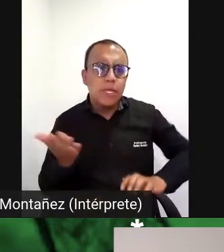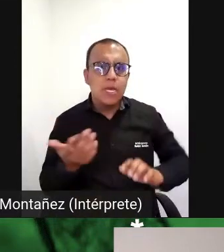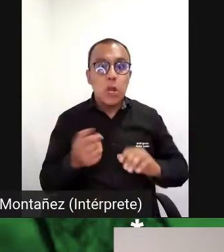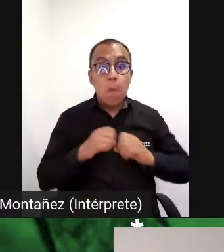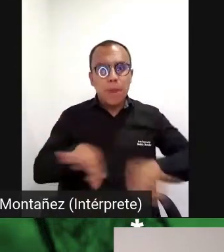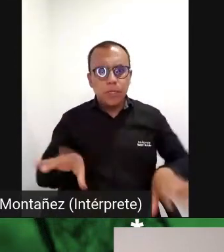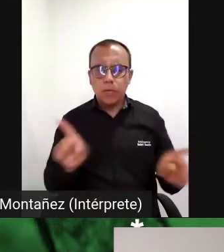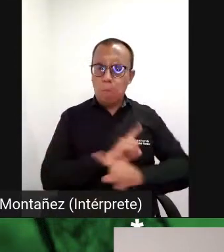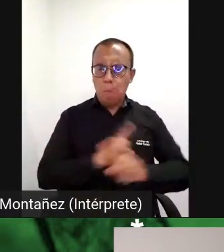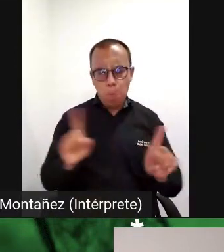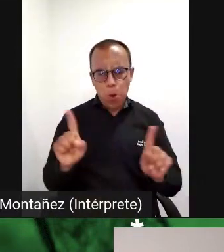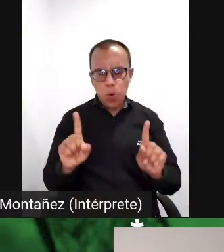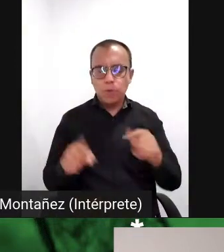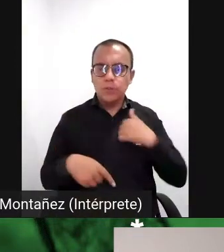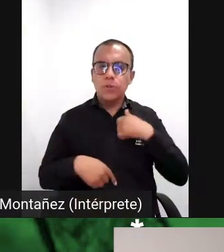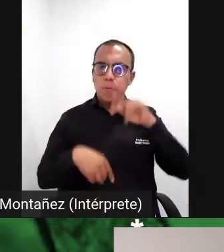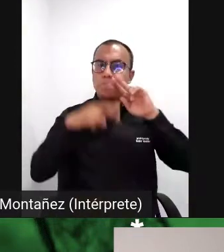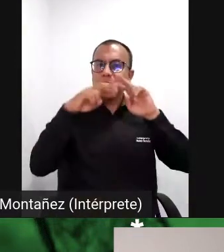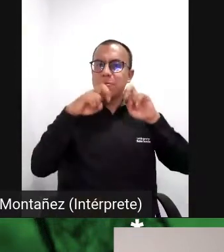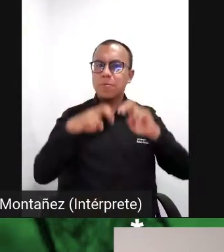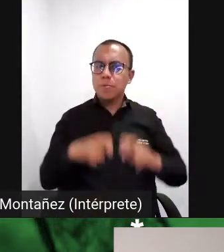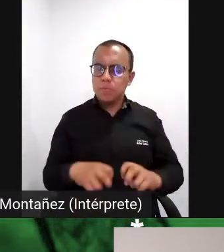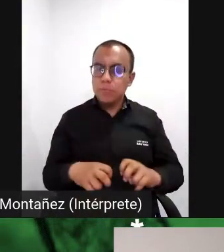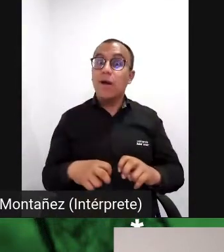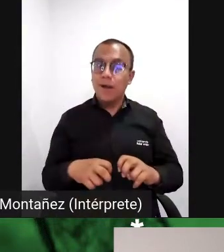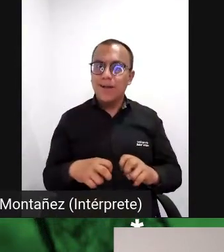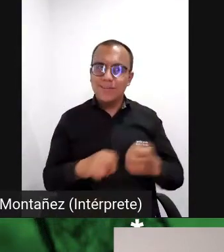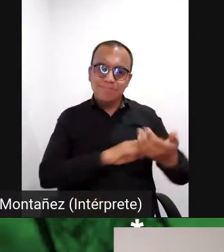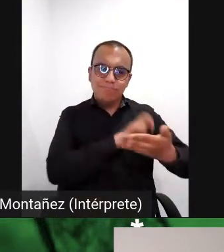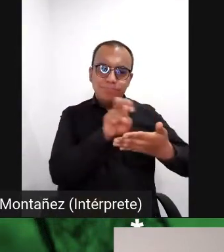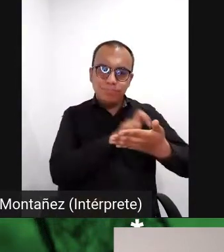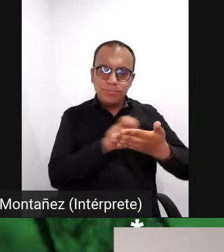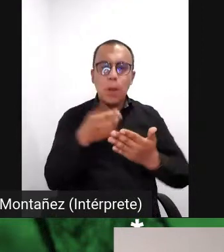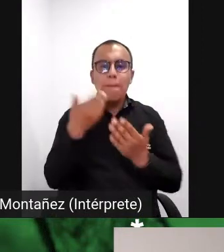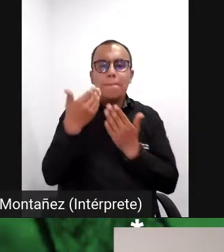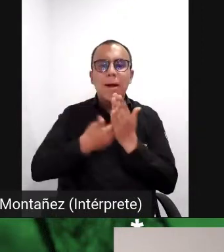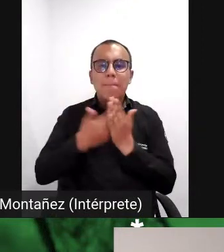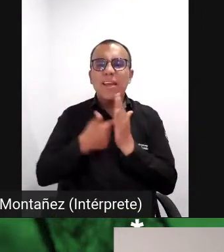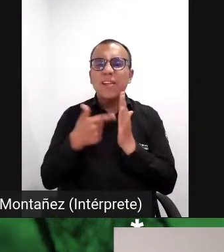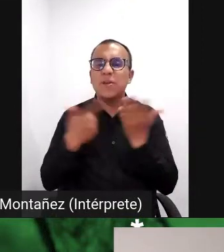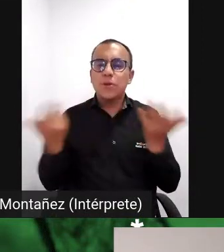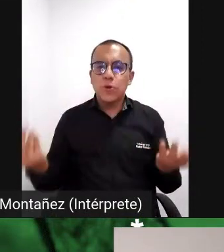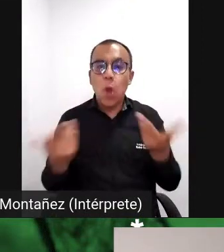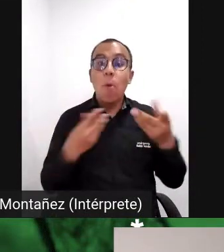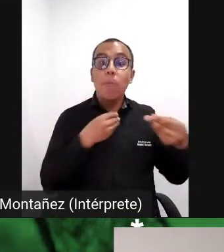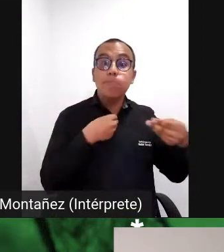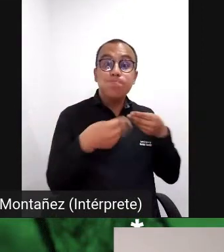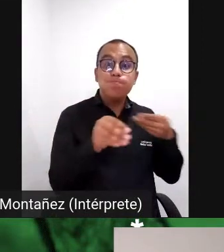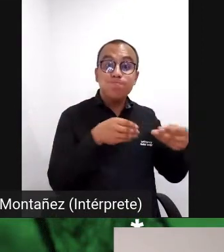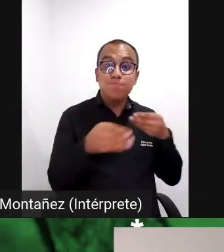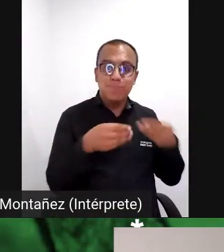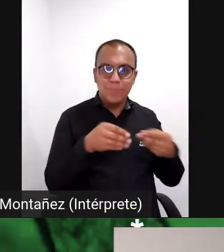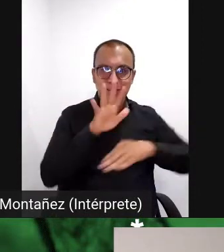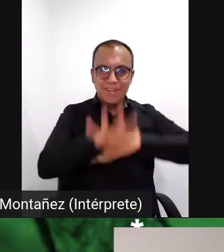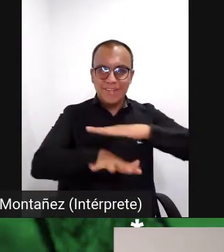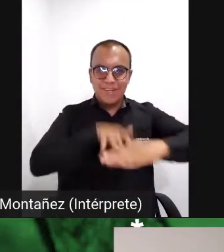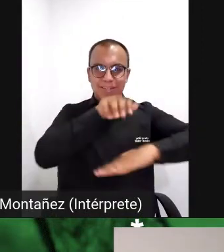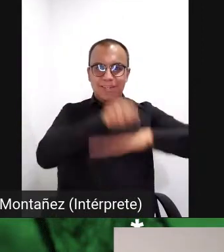unas investigaciones para lograr imprimir en un papel que es derivado del plástico. Es un papel que no está hecho a partir de la